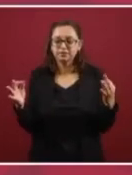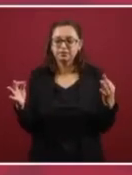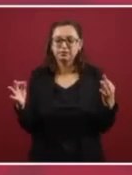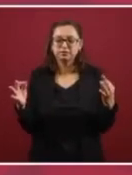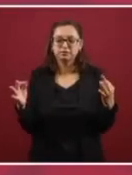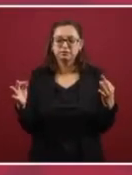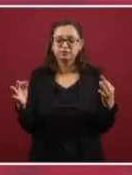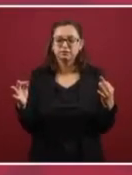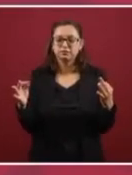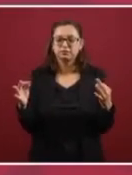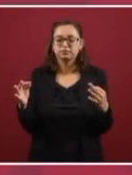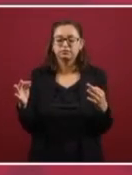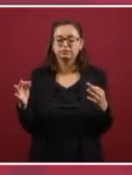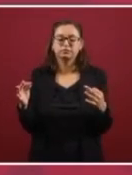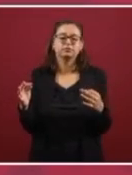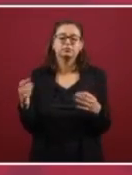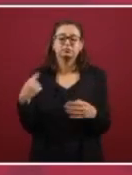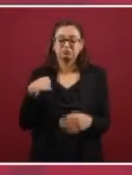No hay consigna